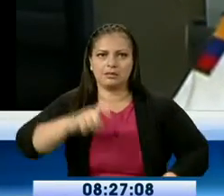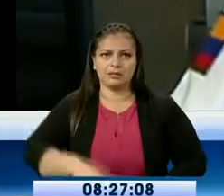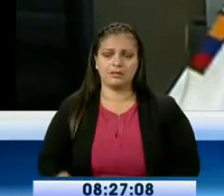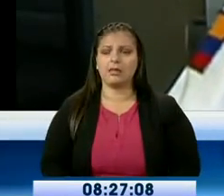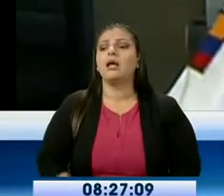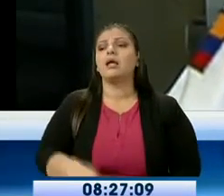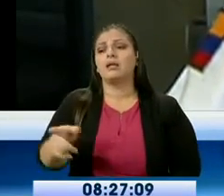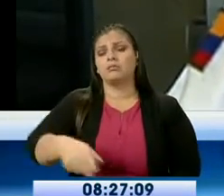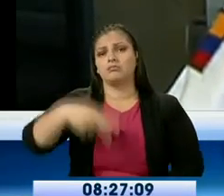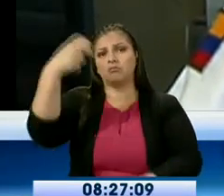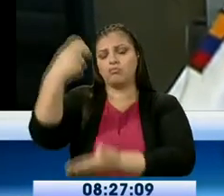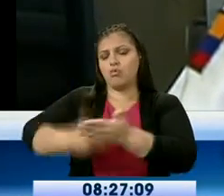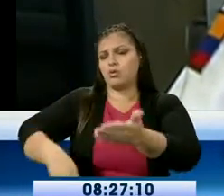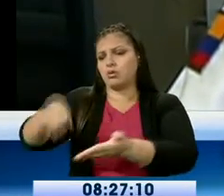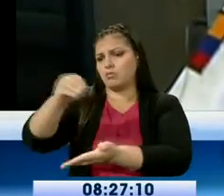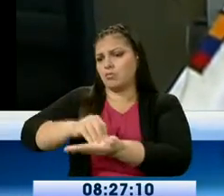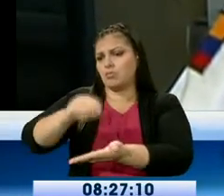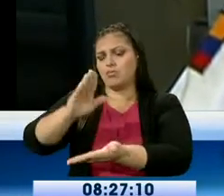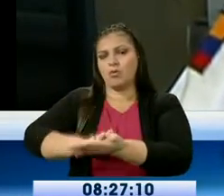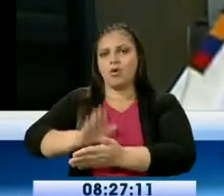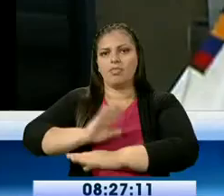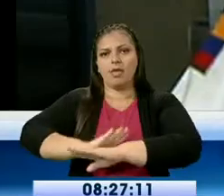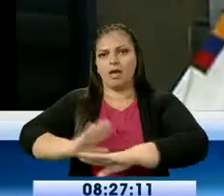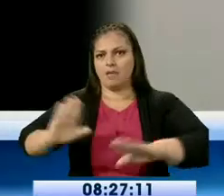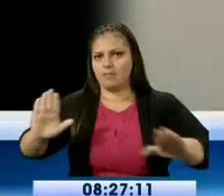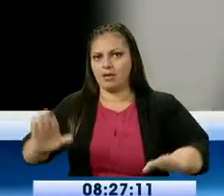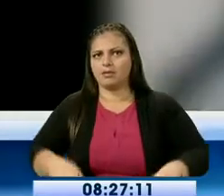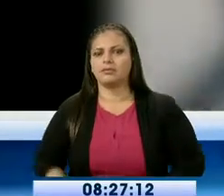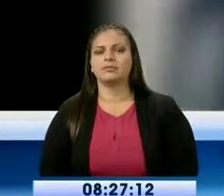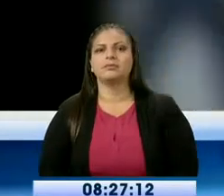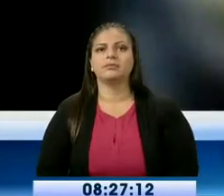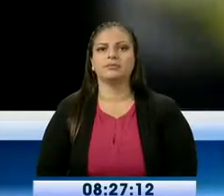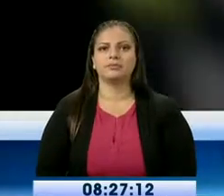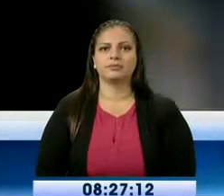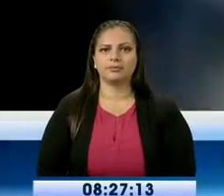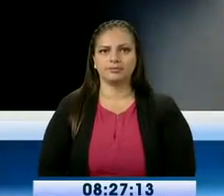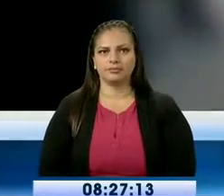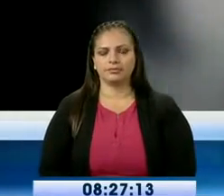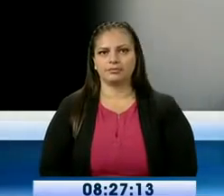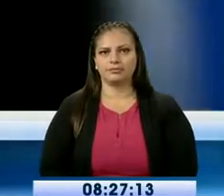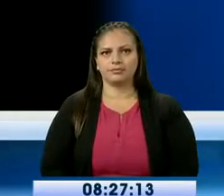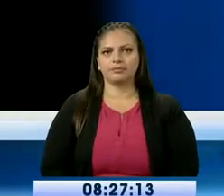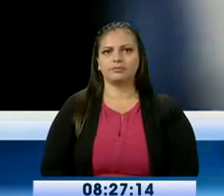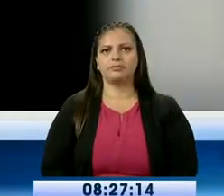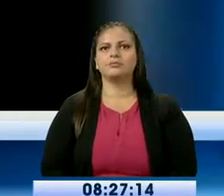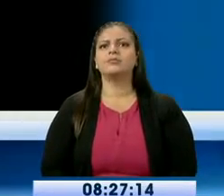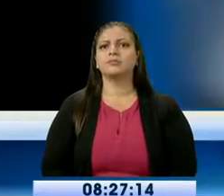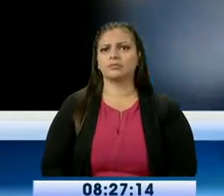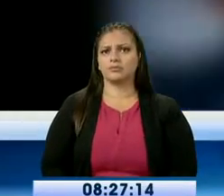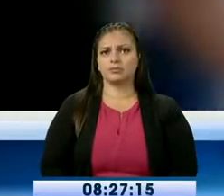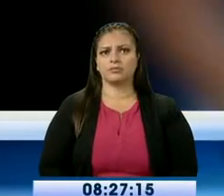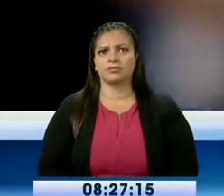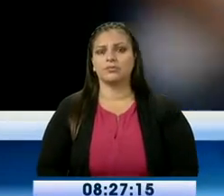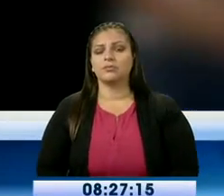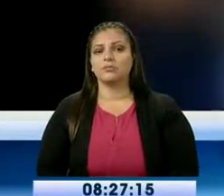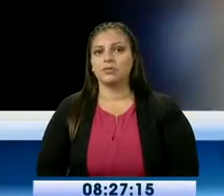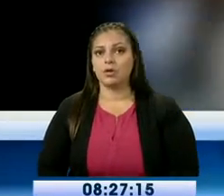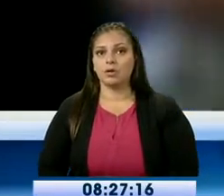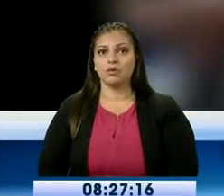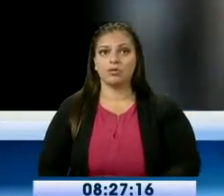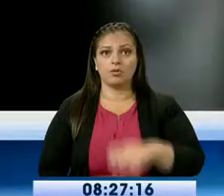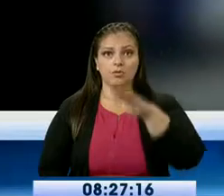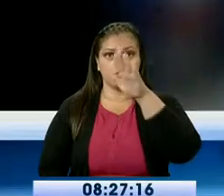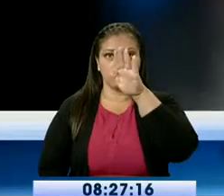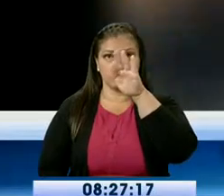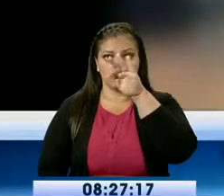más de una citación que se le hacía al contraventor. En el video también se muestra el uso de gas pimienta para tratar de alejar al